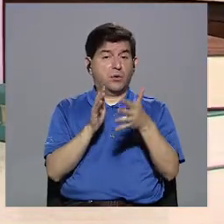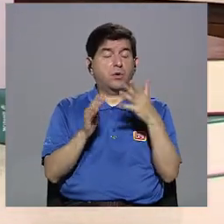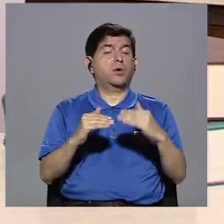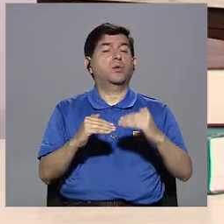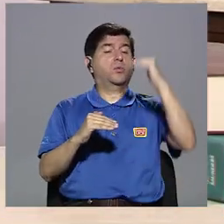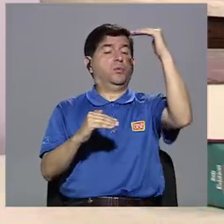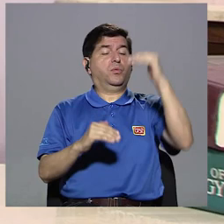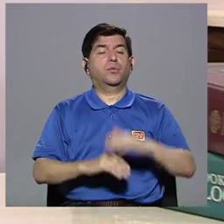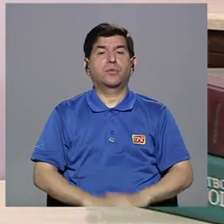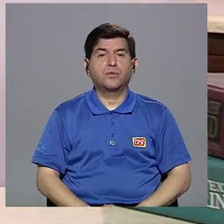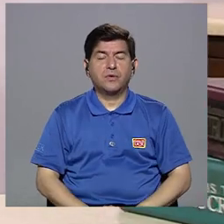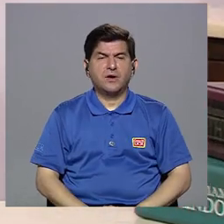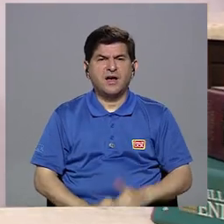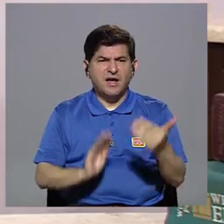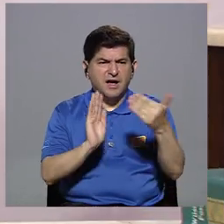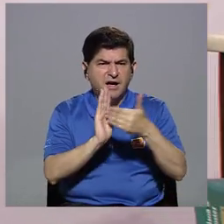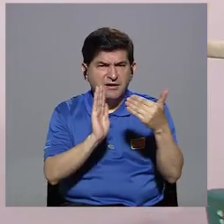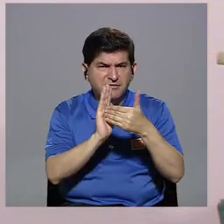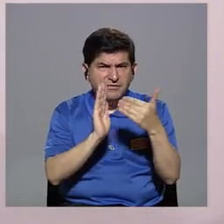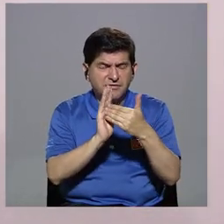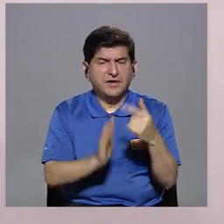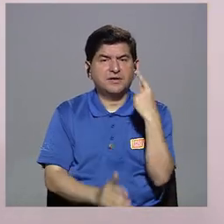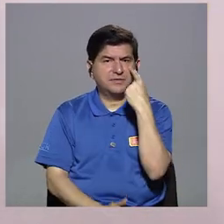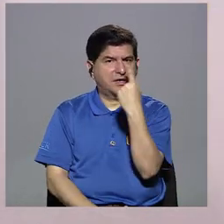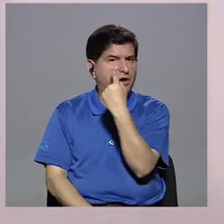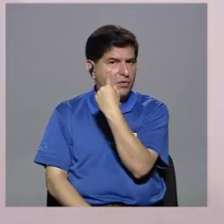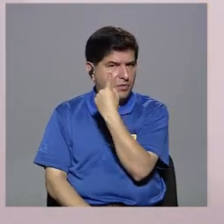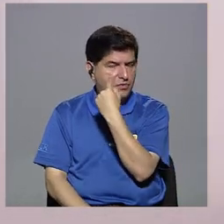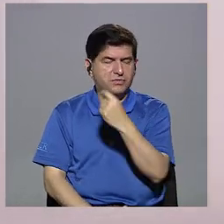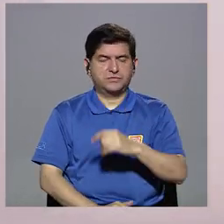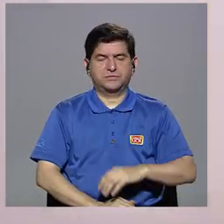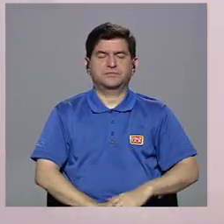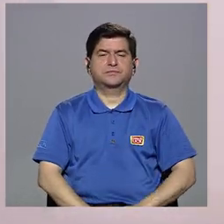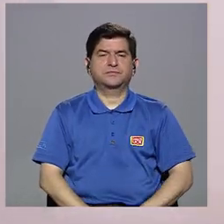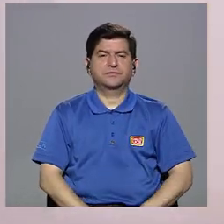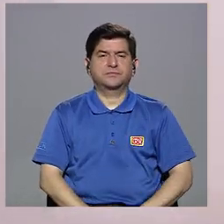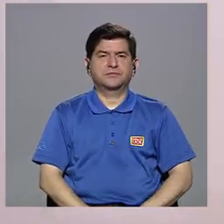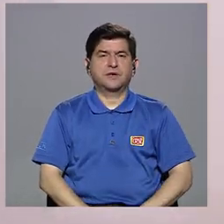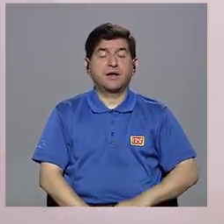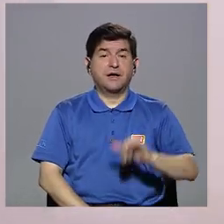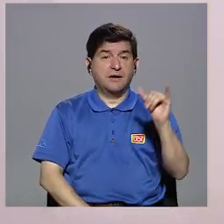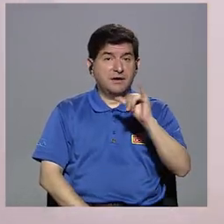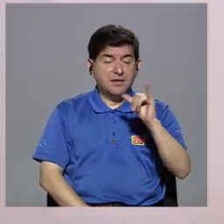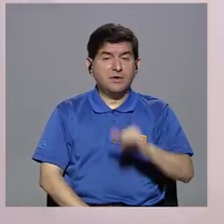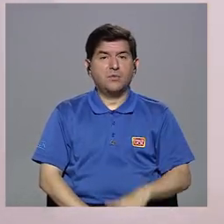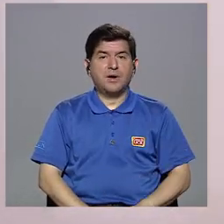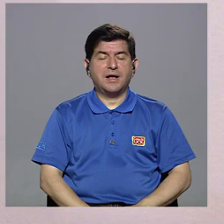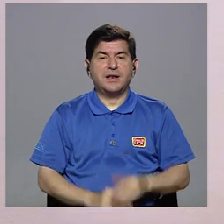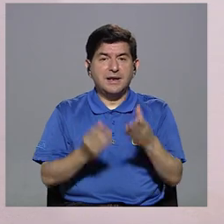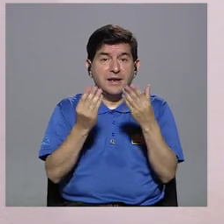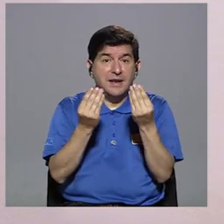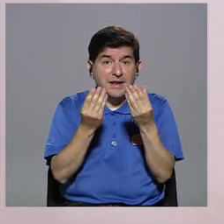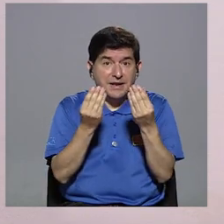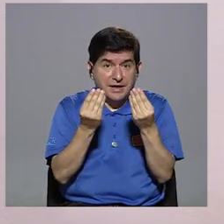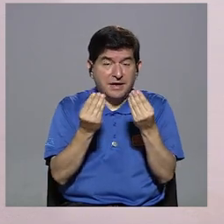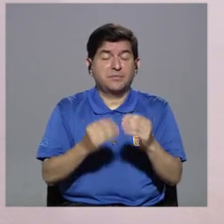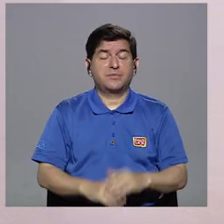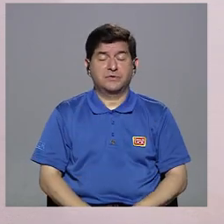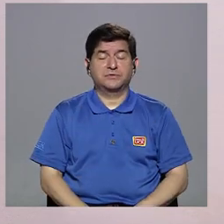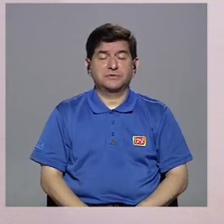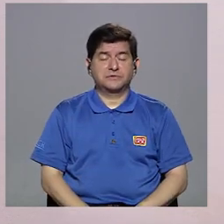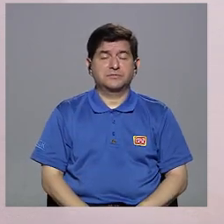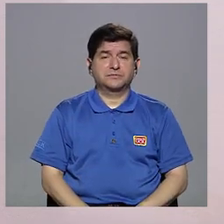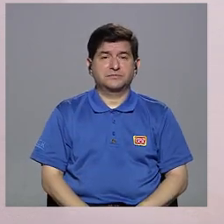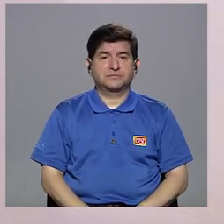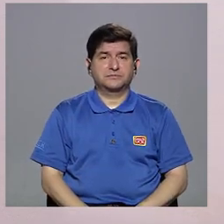más entonces tenemos afectación de los ojos la retinopatía diabética de los nervios neuropatía diabética